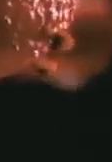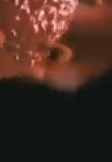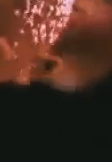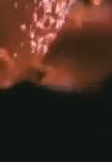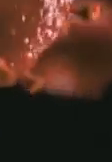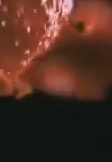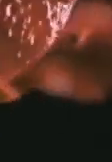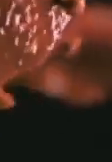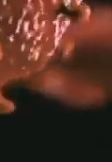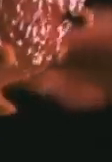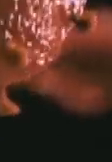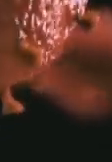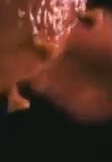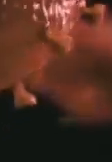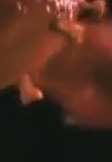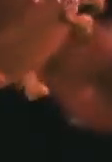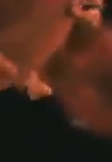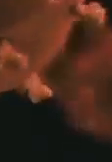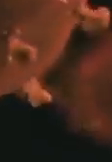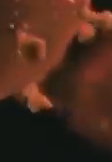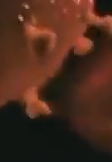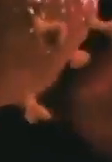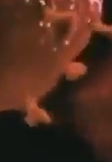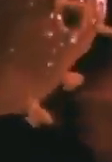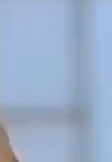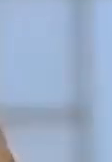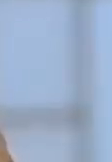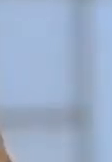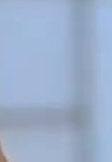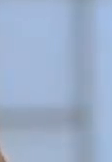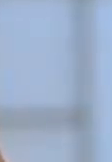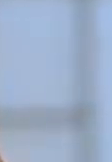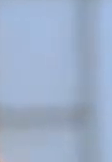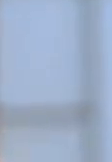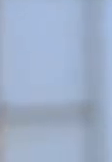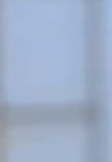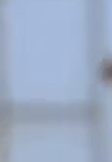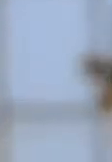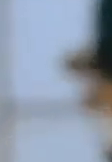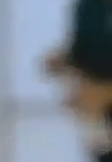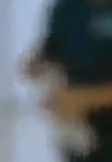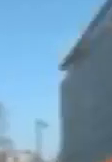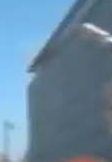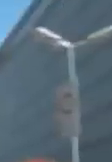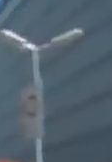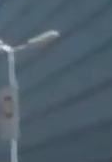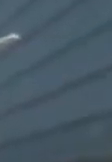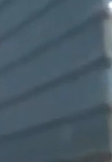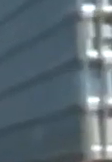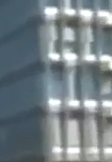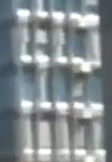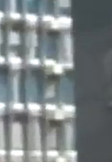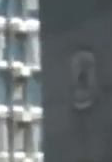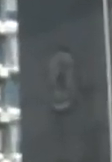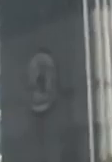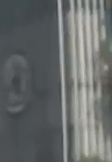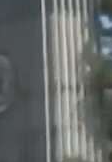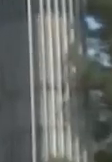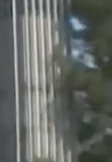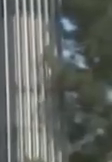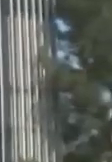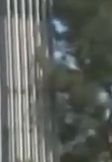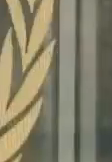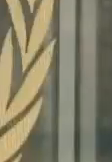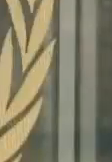con receptores más fuertes para adherirse al cuerpo y comenzar a actuar de forma dañina. La